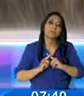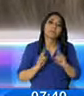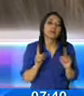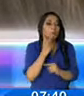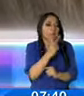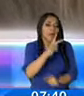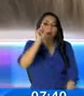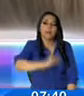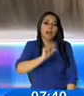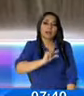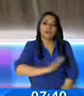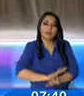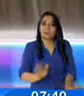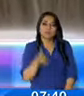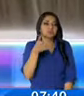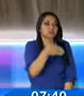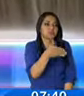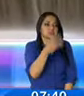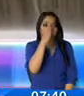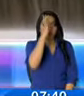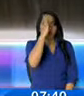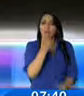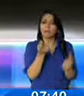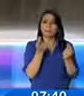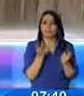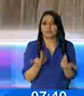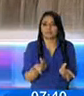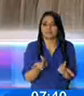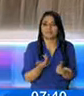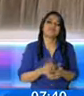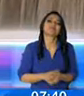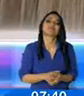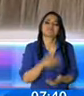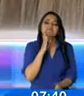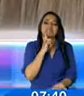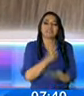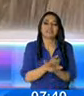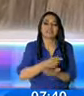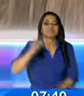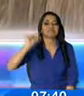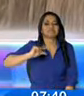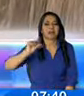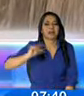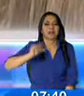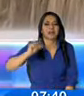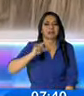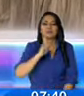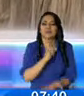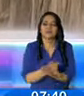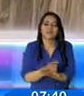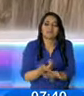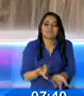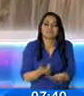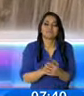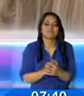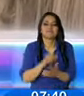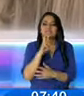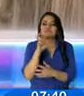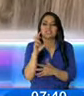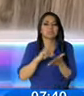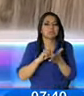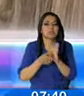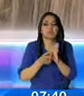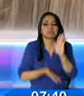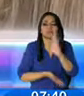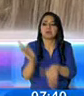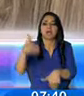el bajo costo de la misma y la recuperación inmediata fue muy económica la verdad Nada más reposé creo que unos 30 minutos nada más